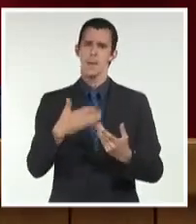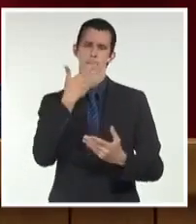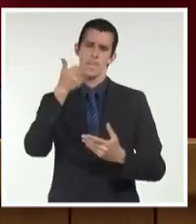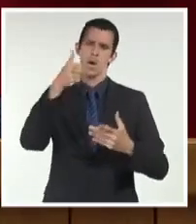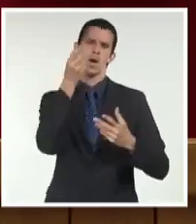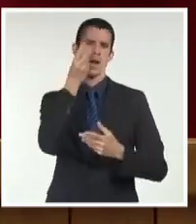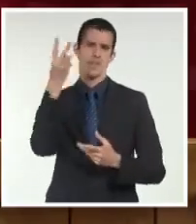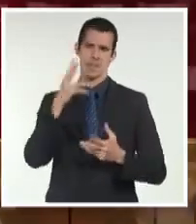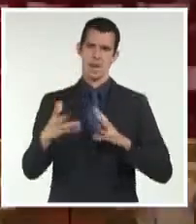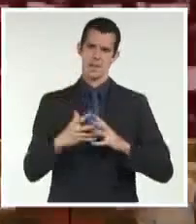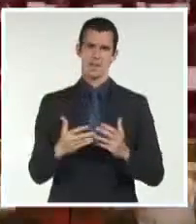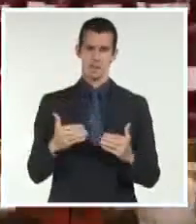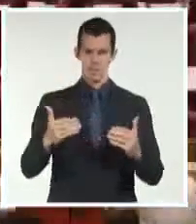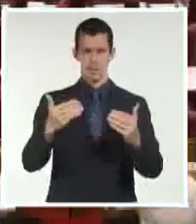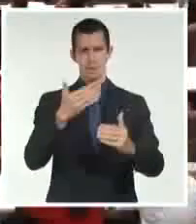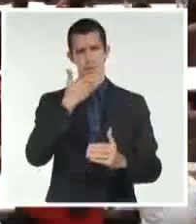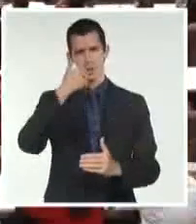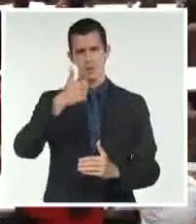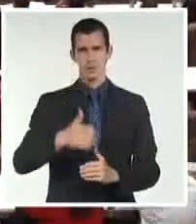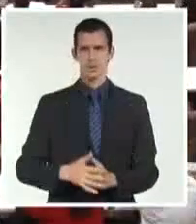mejoramiento humano.